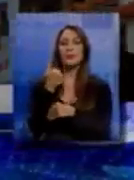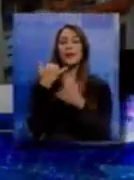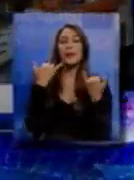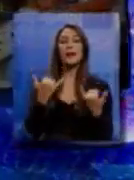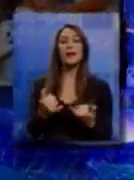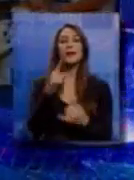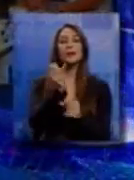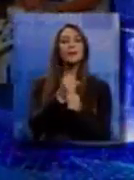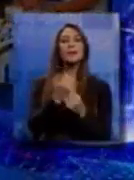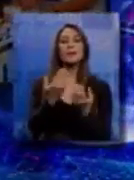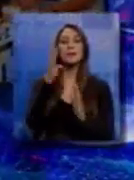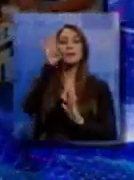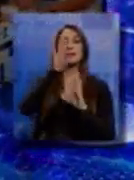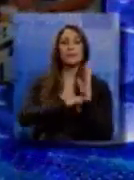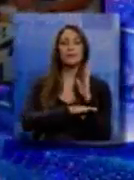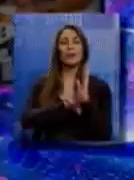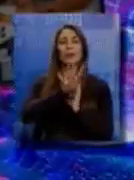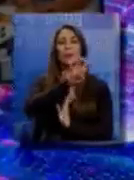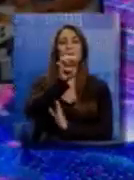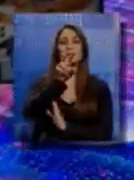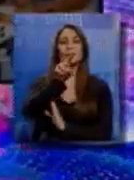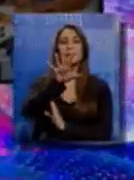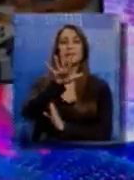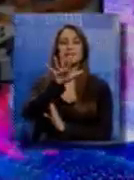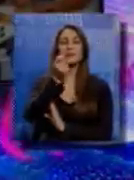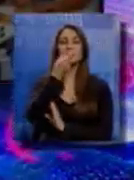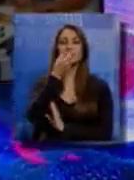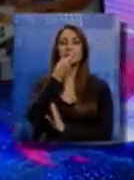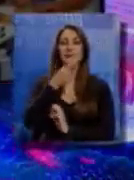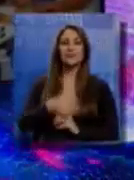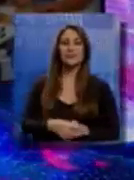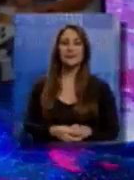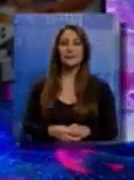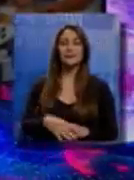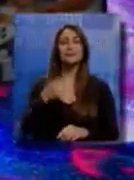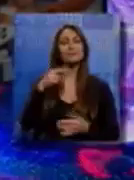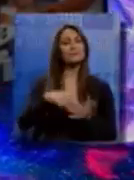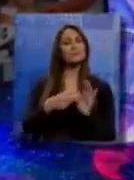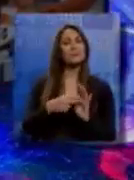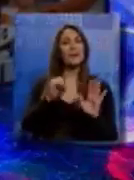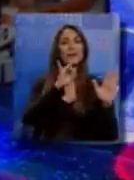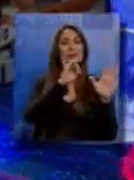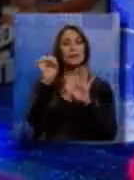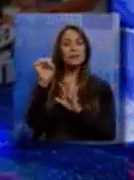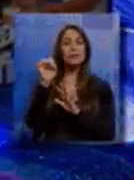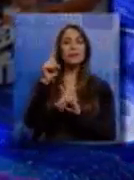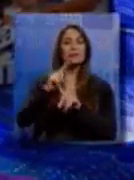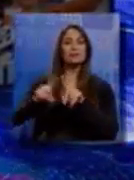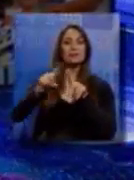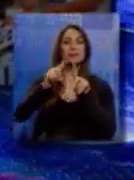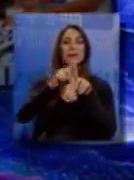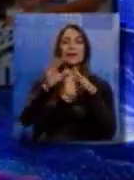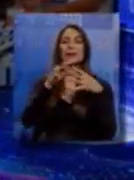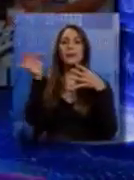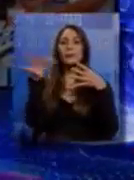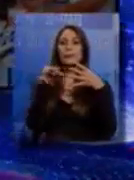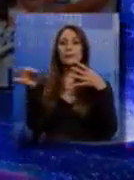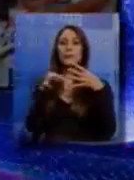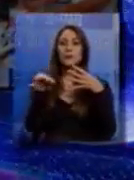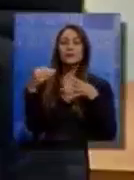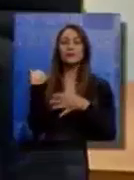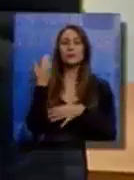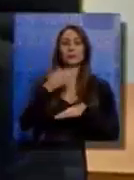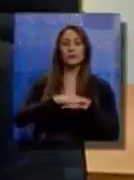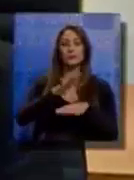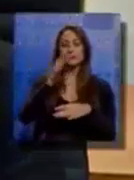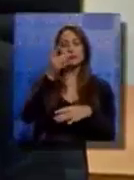se realizó la subasta para la compra de 425 medicamentos, que forman parte de los 700 diferentes tipos que integran el cuadro